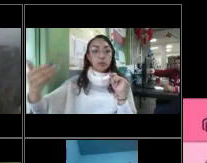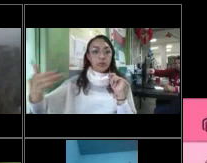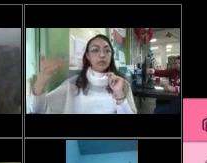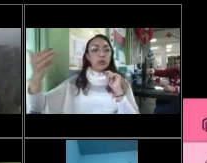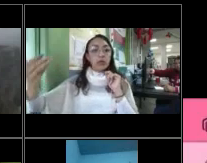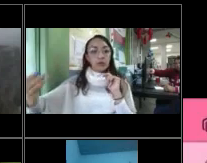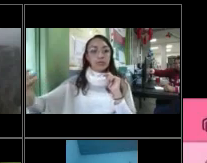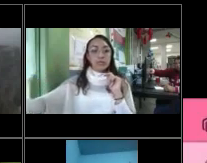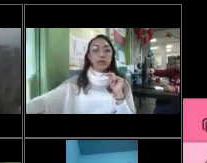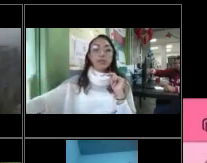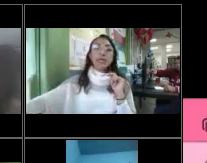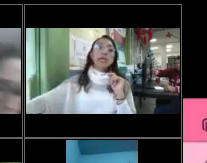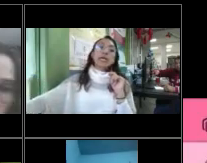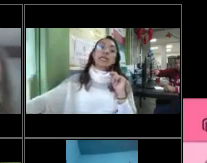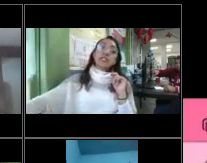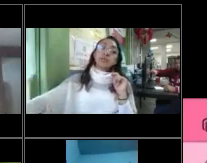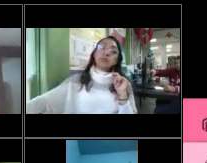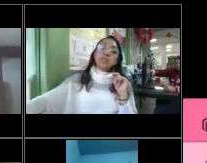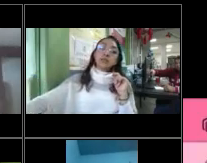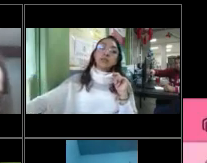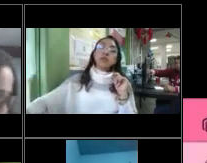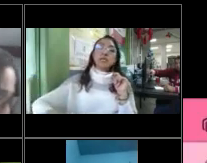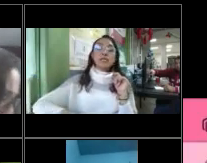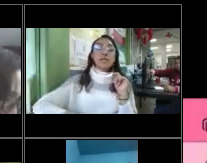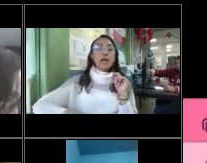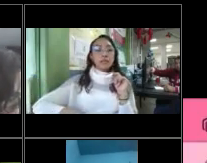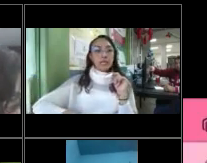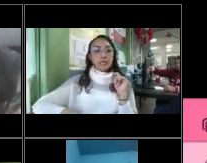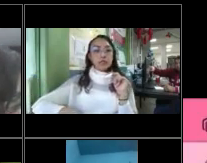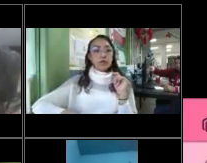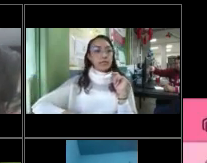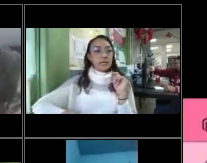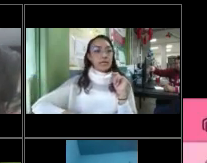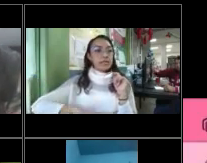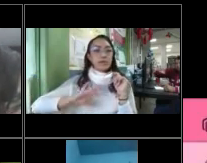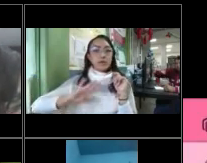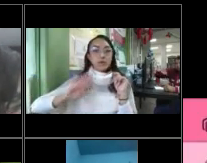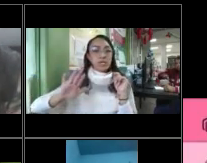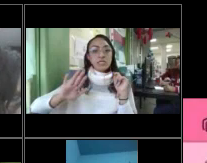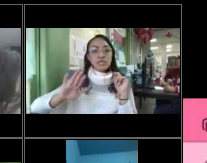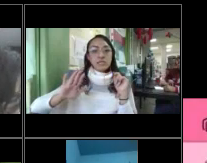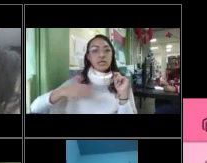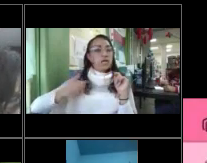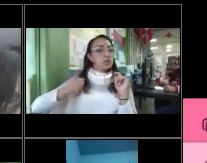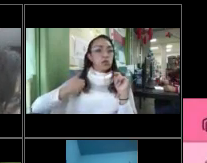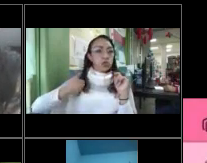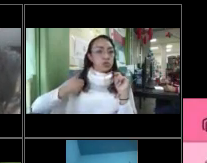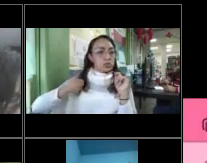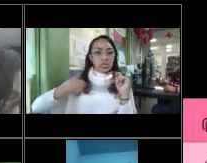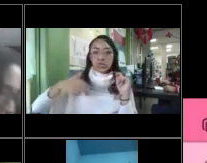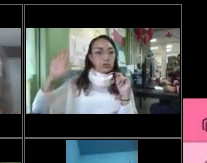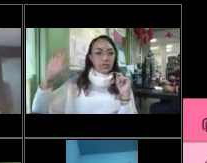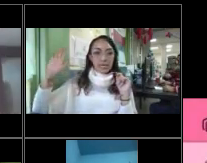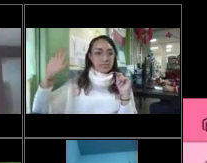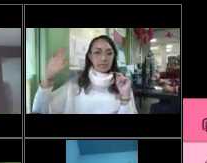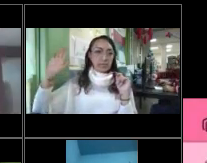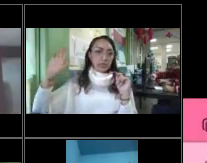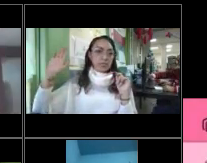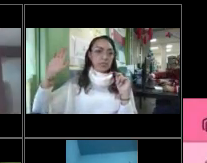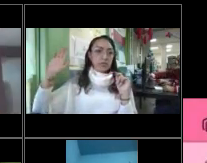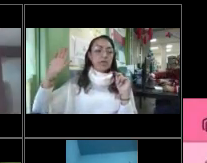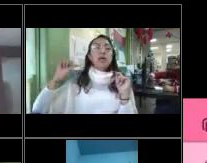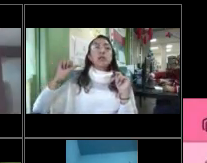parecen al objeto o a lo que describen, y después tenemos señas arbitrarias o generales. De manera sencilla, no son ninguna de